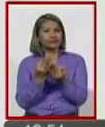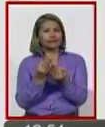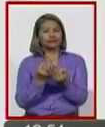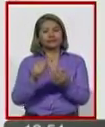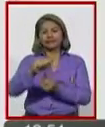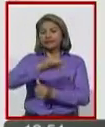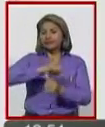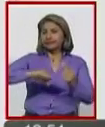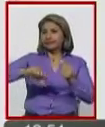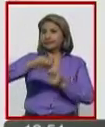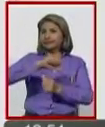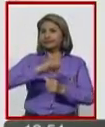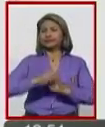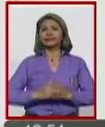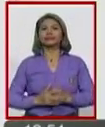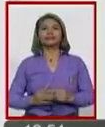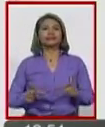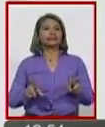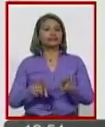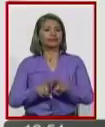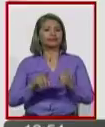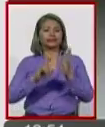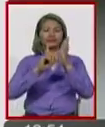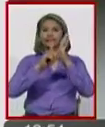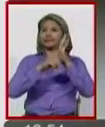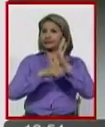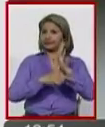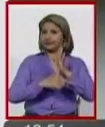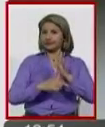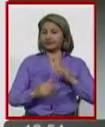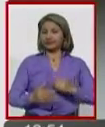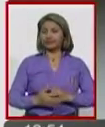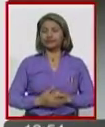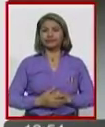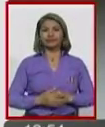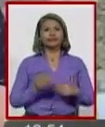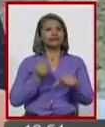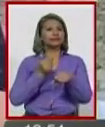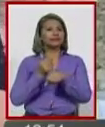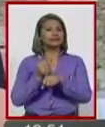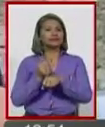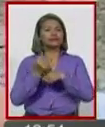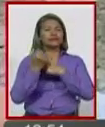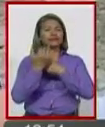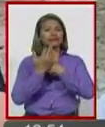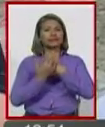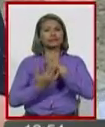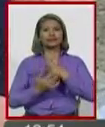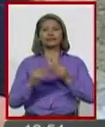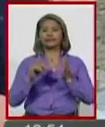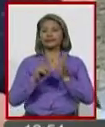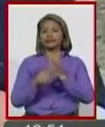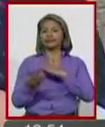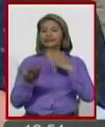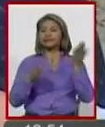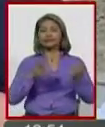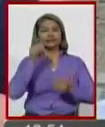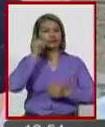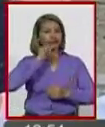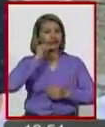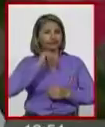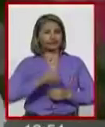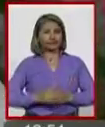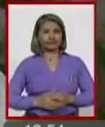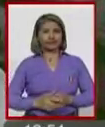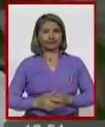un acontecimiento, ¿no? Que lógicamente luego de esto ya se provocó este hecho de sangre y perdió la vida esta mujer de